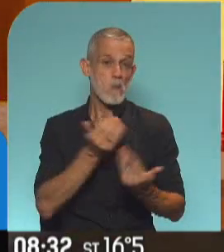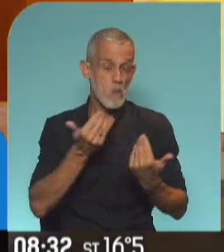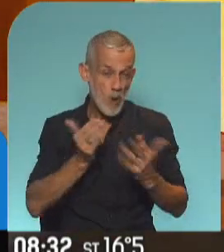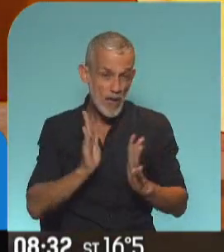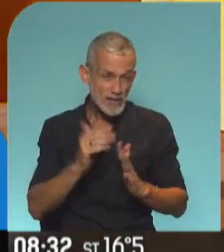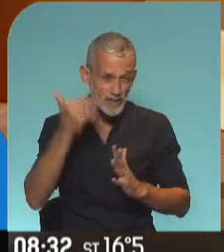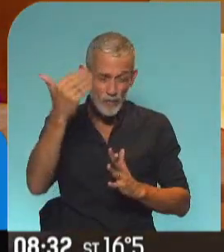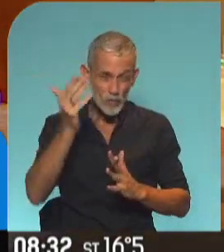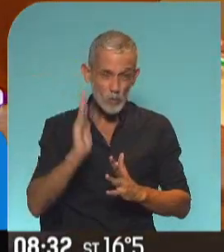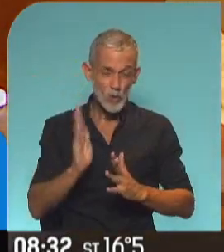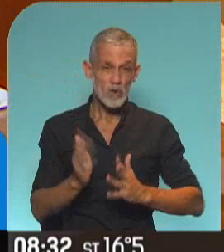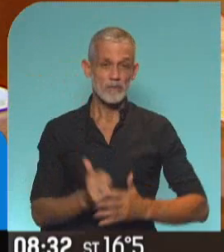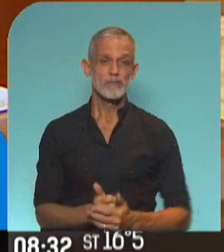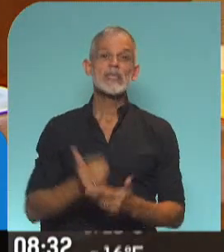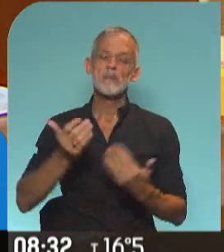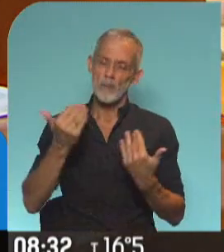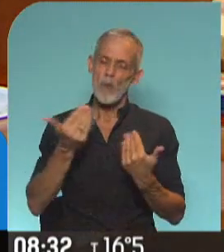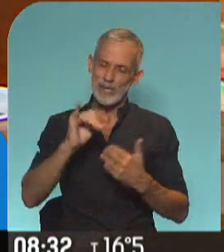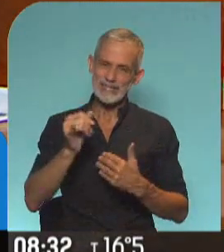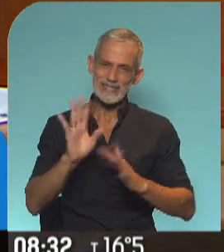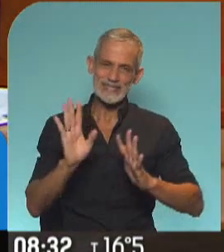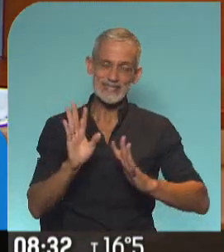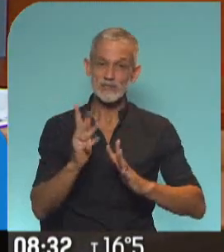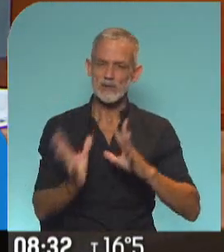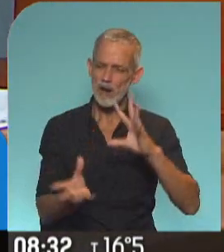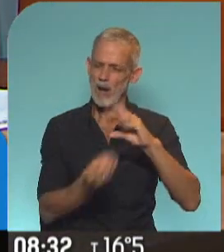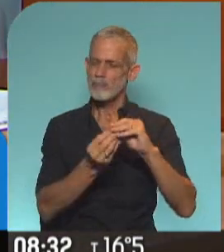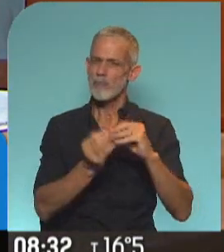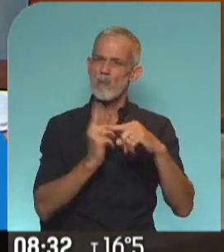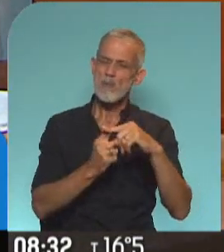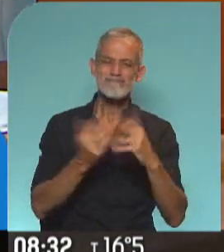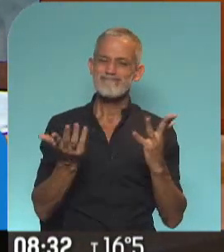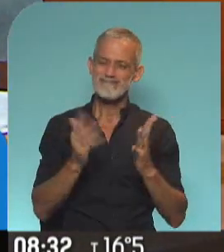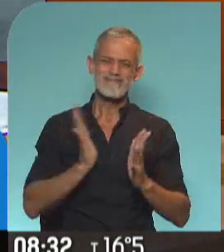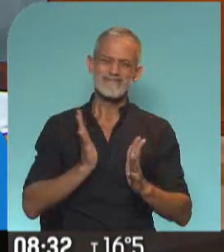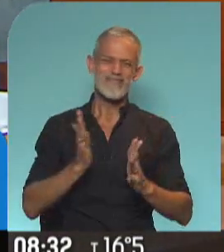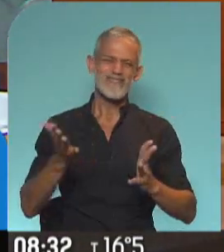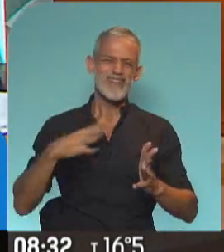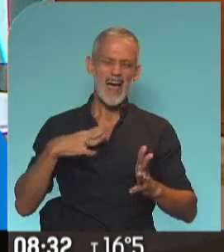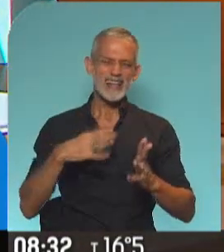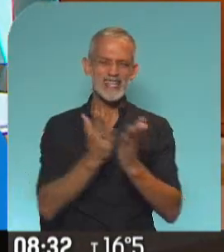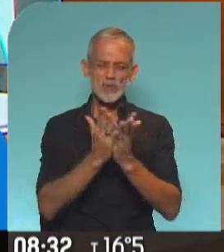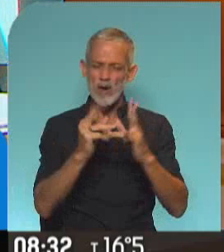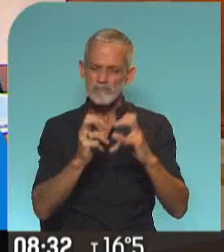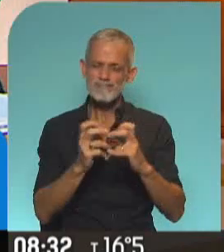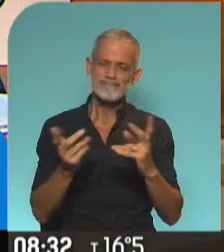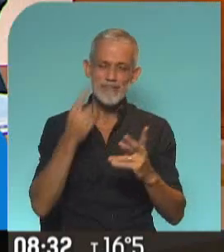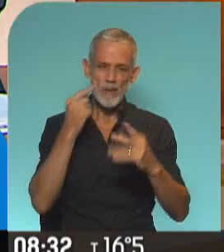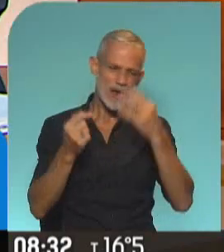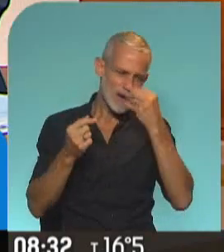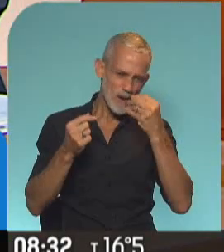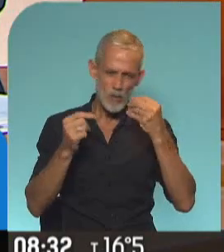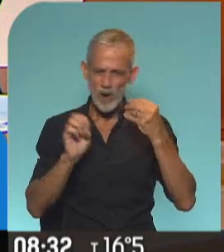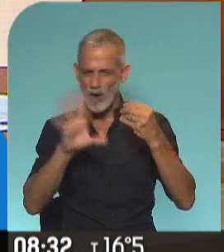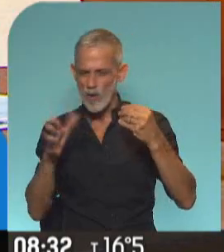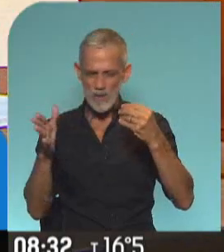quedarse con tiempo y es probable no sé si es lo más conveniente hay que estudiarlo porque y habría que estudiar luego uno a priori